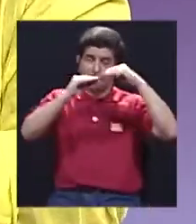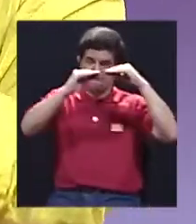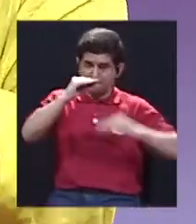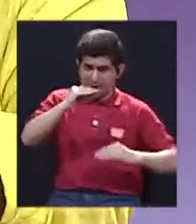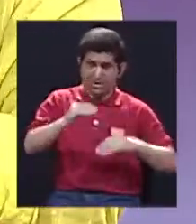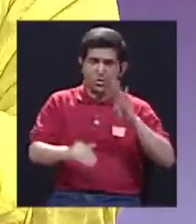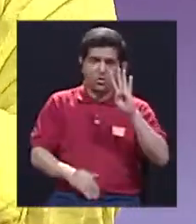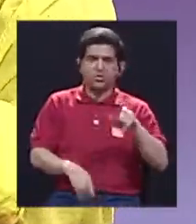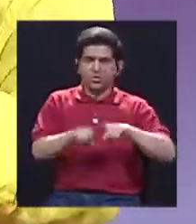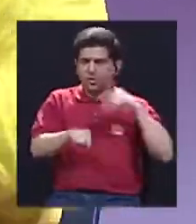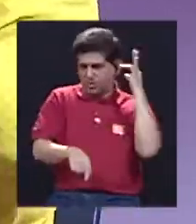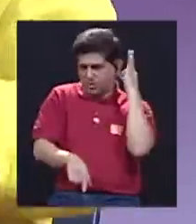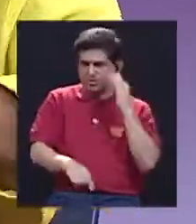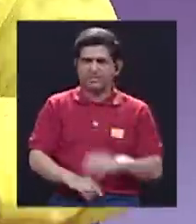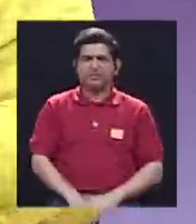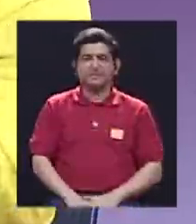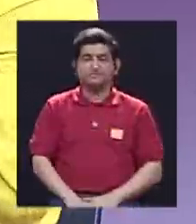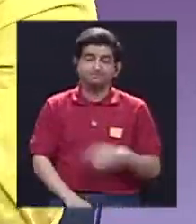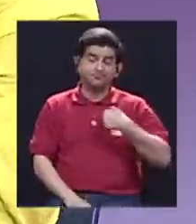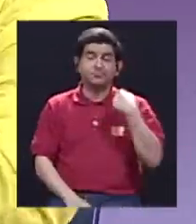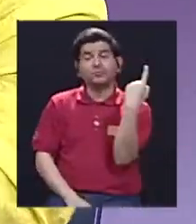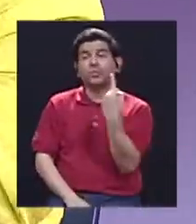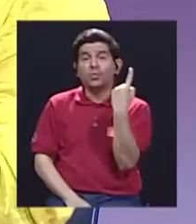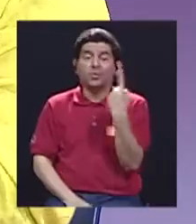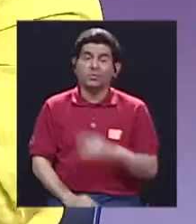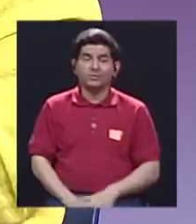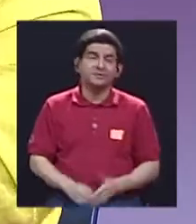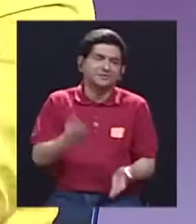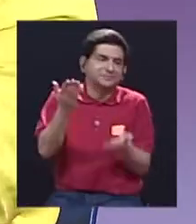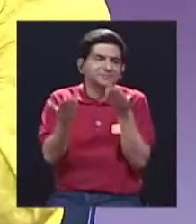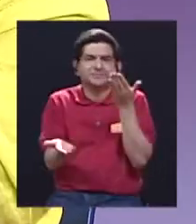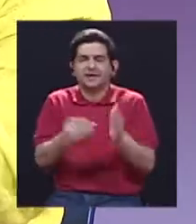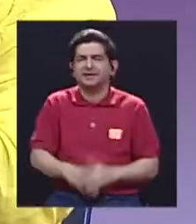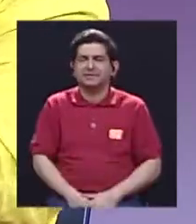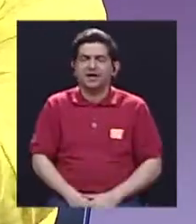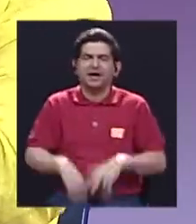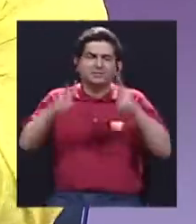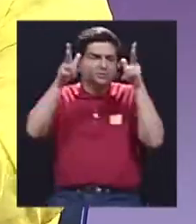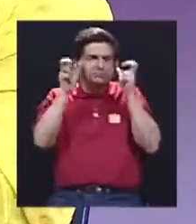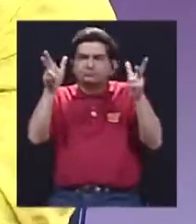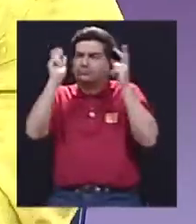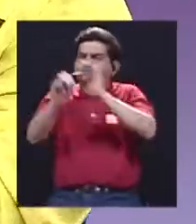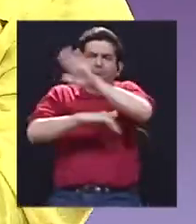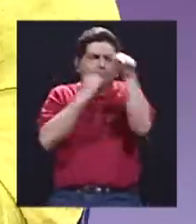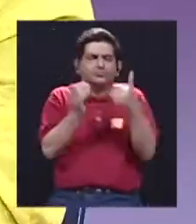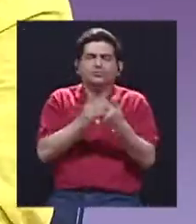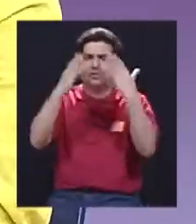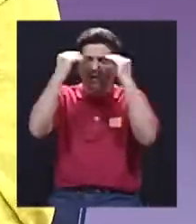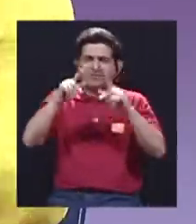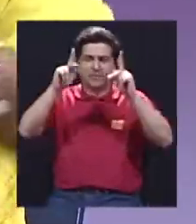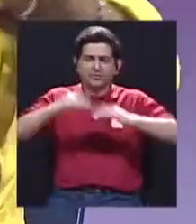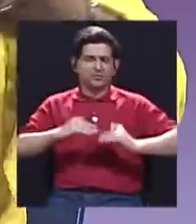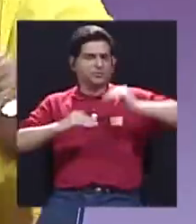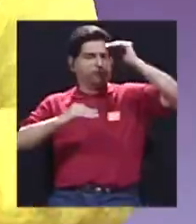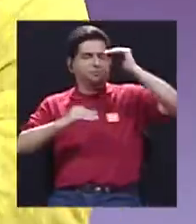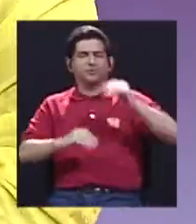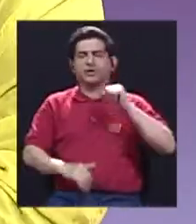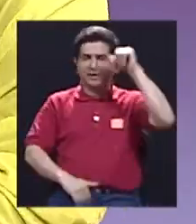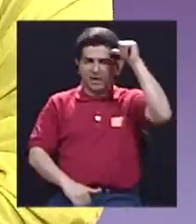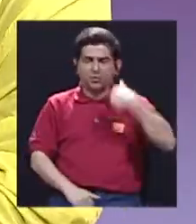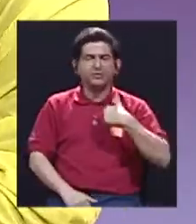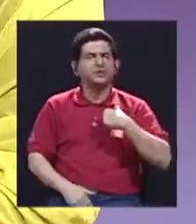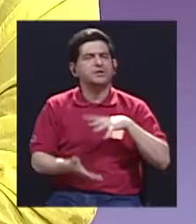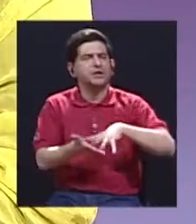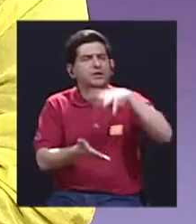de cuatro hermanas entonces y uno siempre es como verdad el receptáculo de toda la información de los de arriba y así